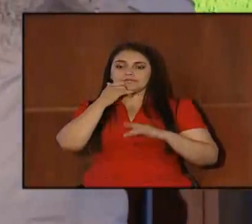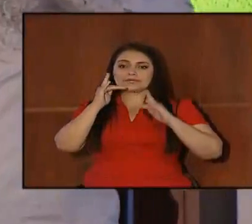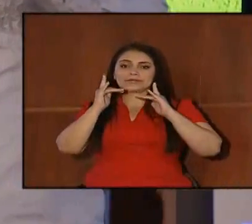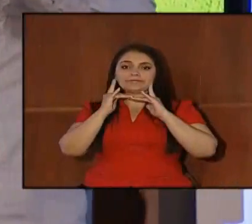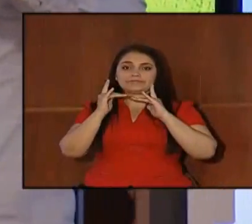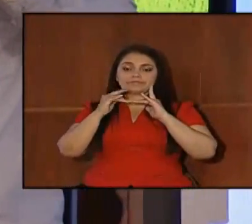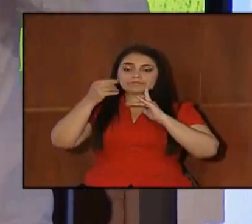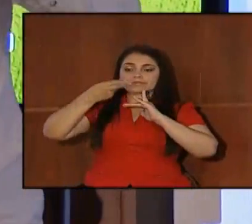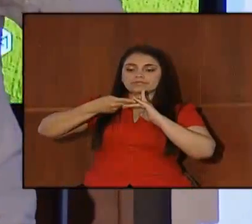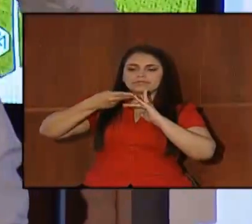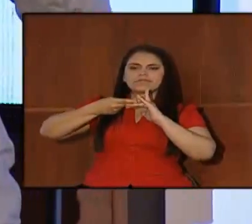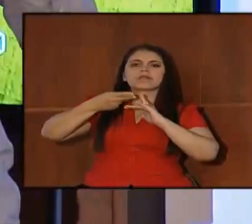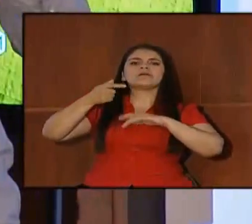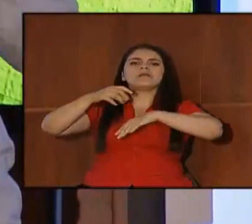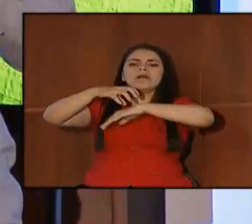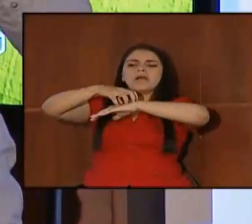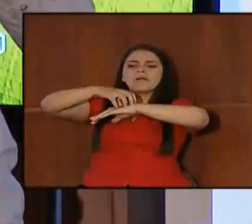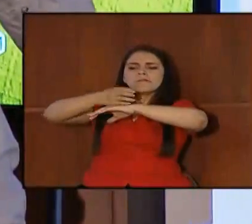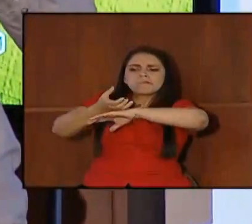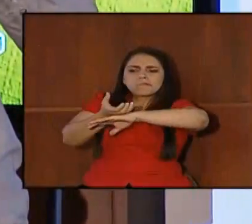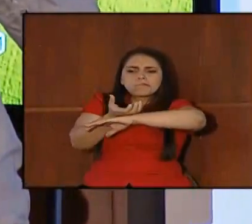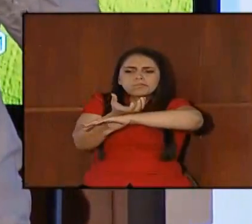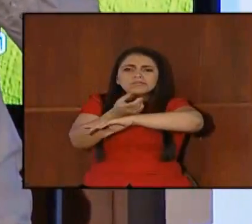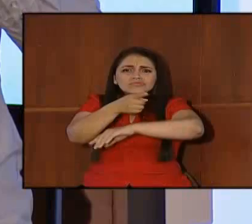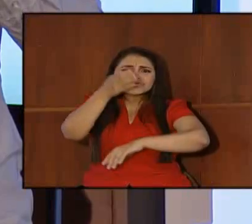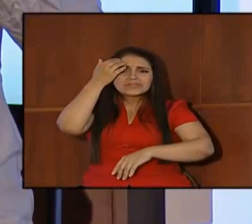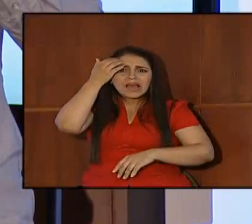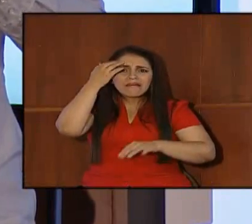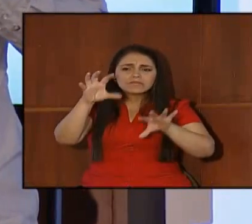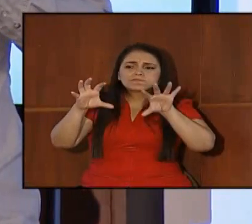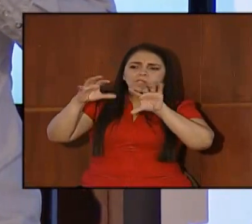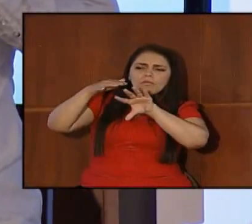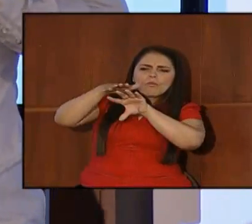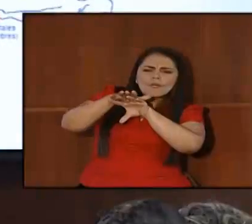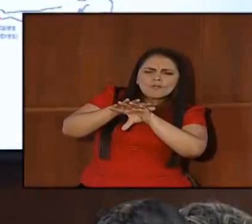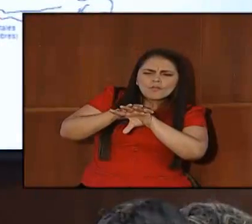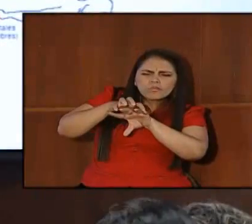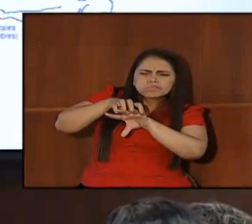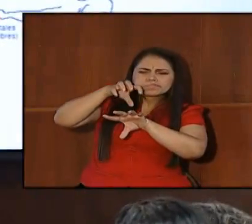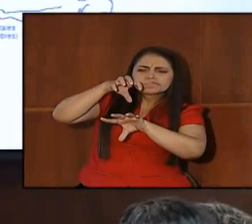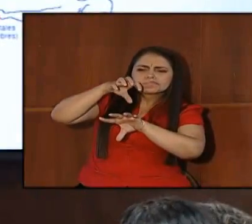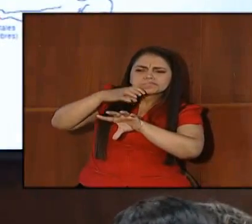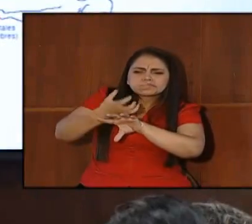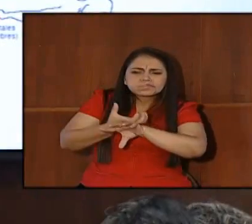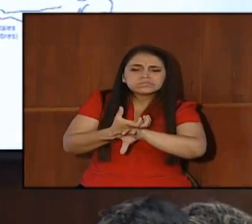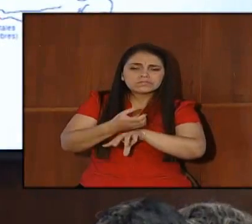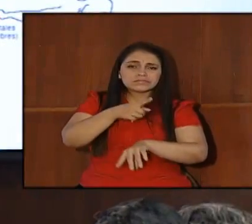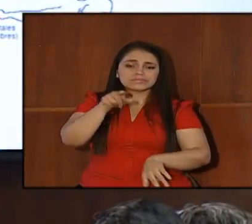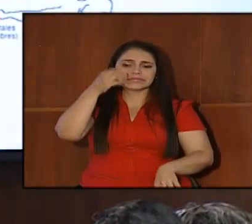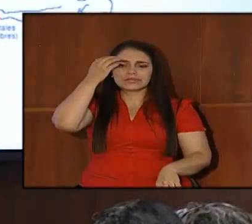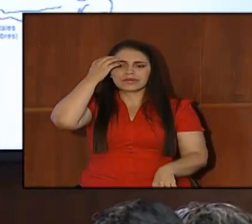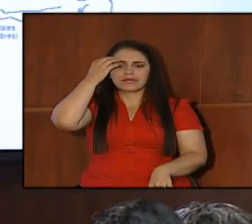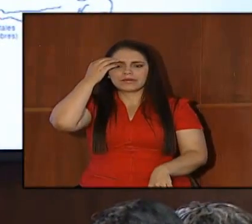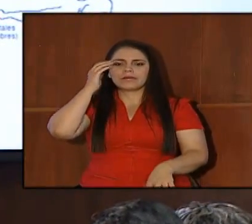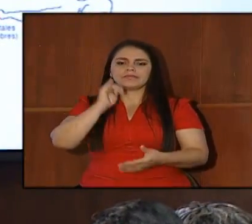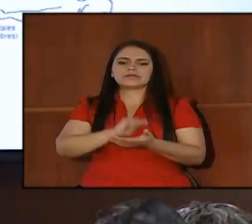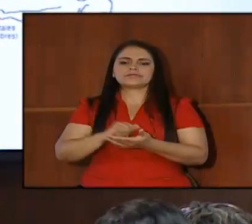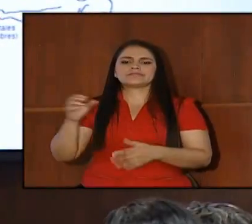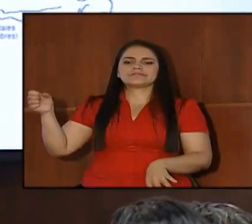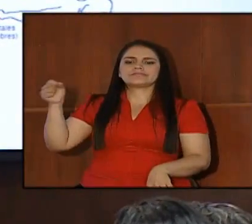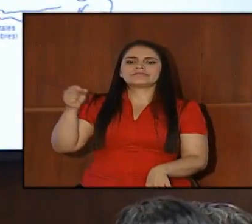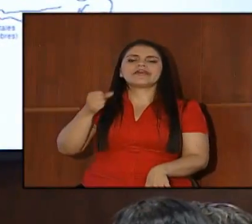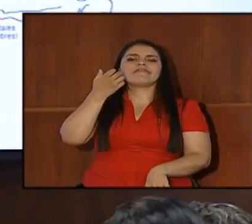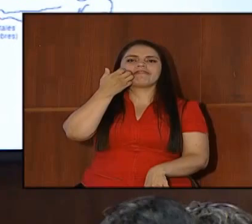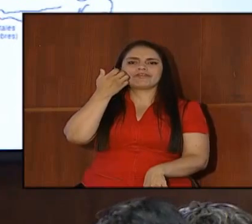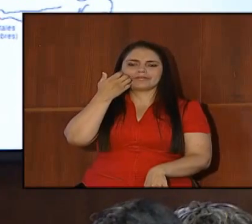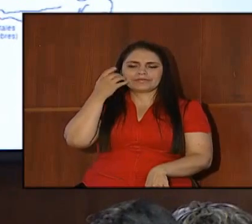más conocida. Todos sabemos que un paciente se pela, ¿cierto? Pero para eso viene mi compañera, que es la